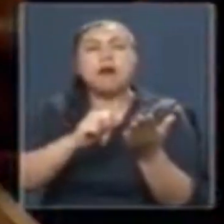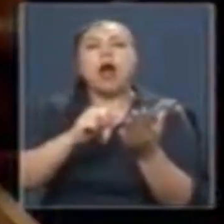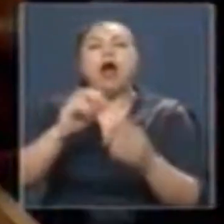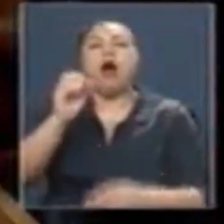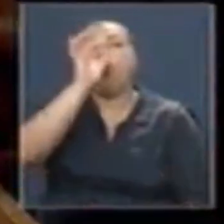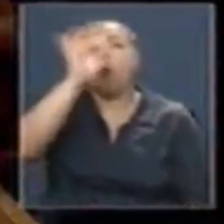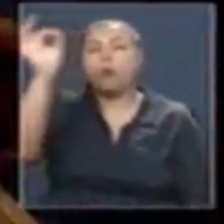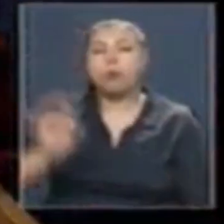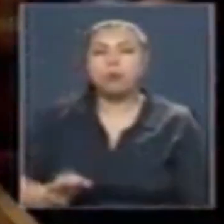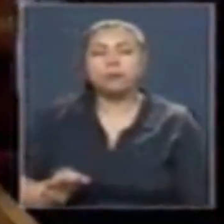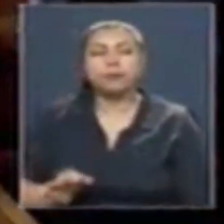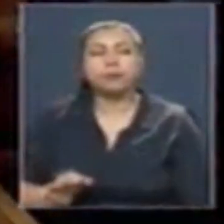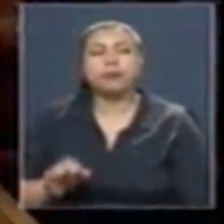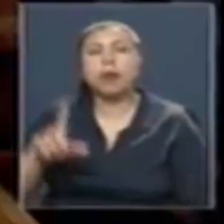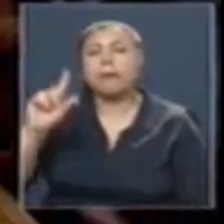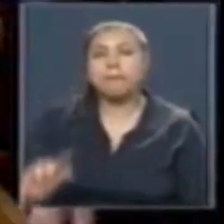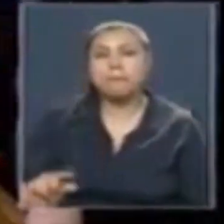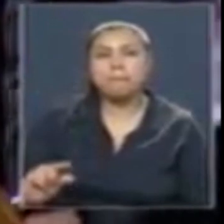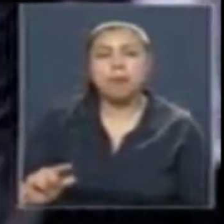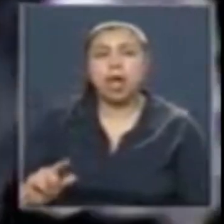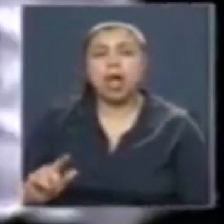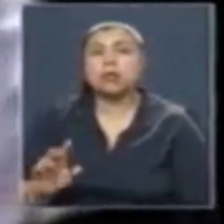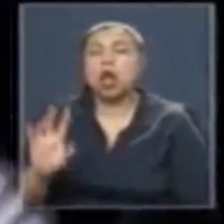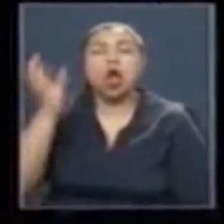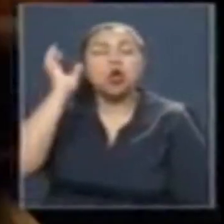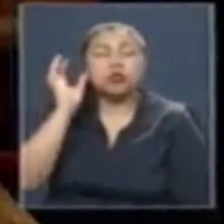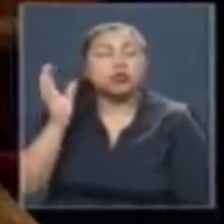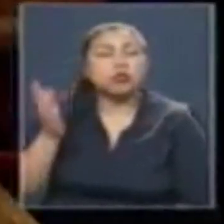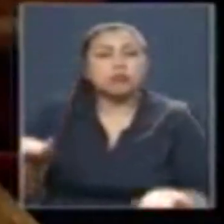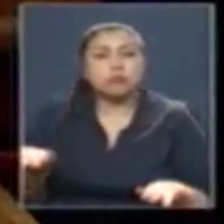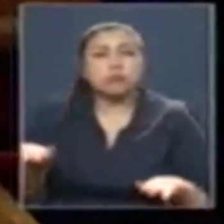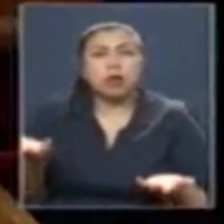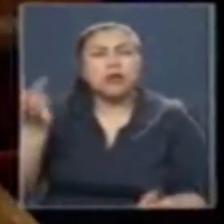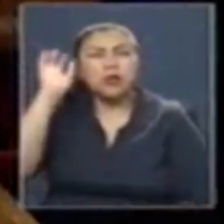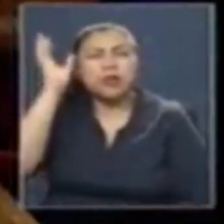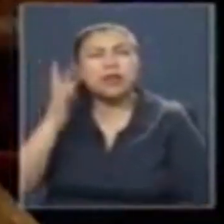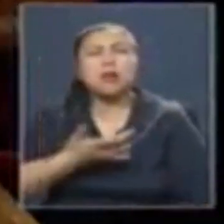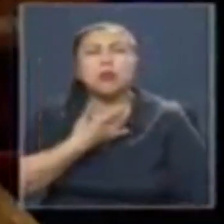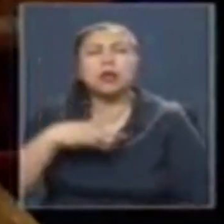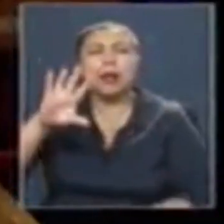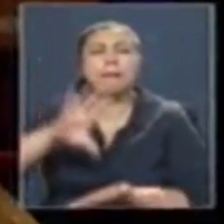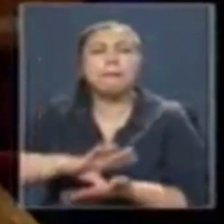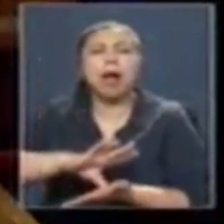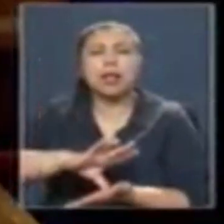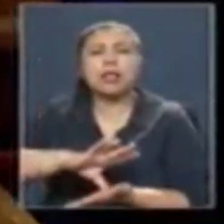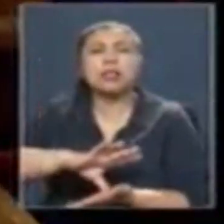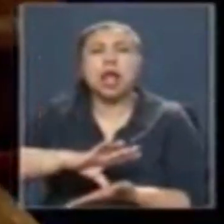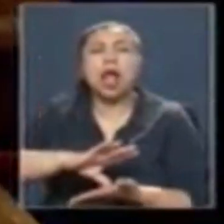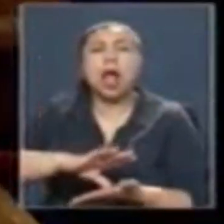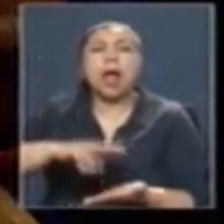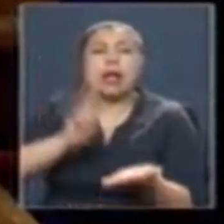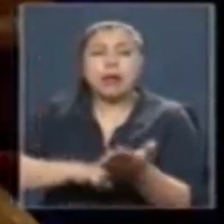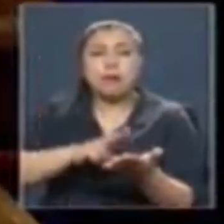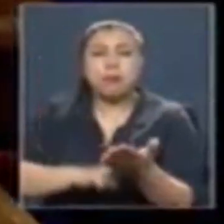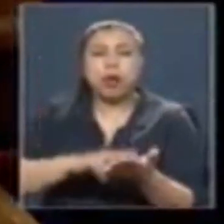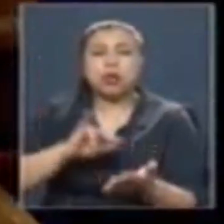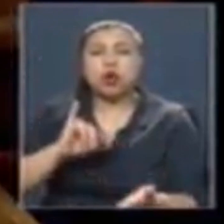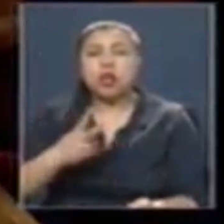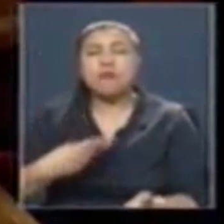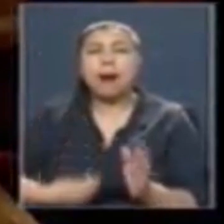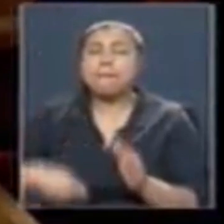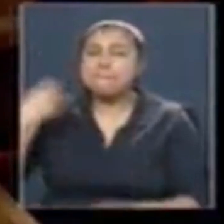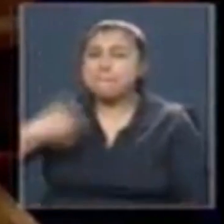impositiva diferenciada. Es incomprensible que seamos uno de los países con el impuesto más caro al libro y, por otro lado,